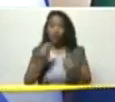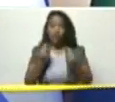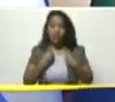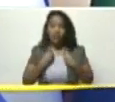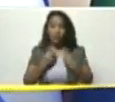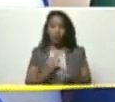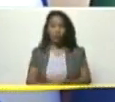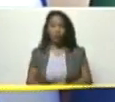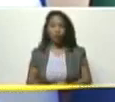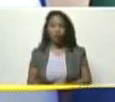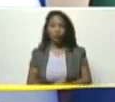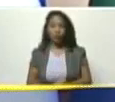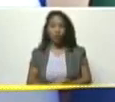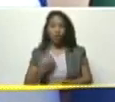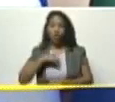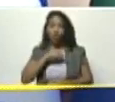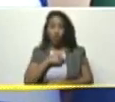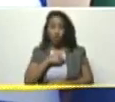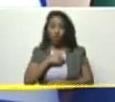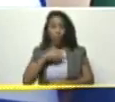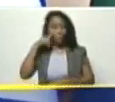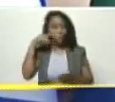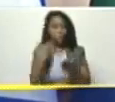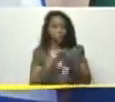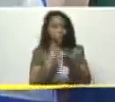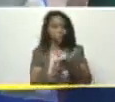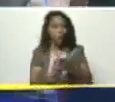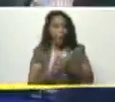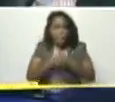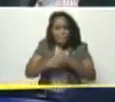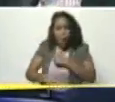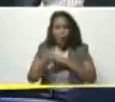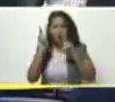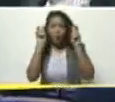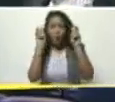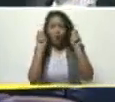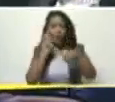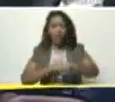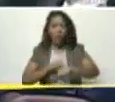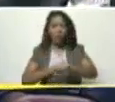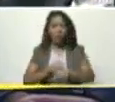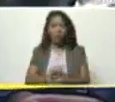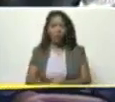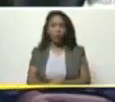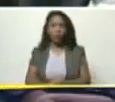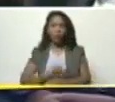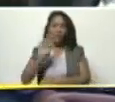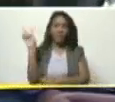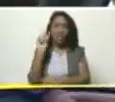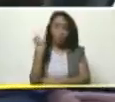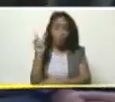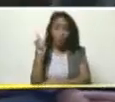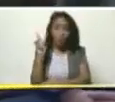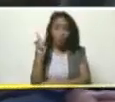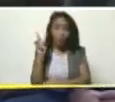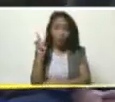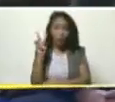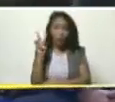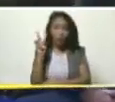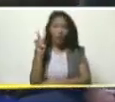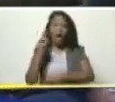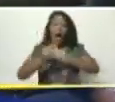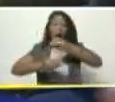Estamos siendo testigos del parto de un nuevo tiempo Venezuela ha